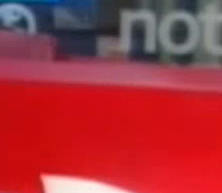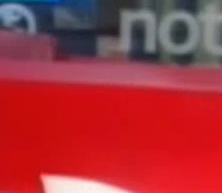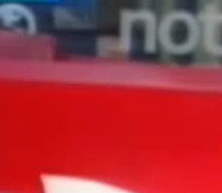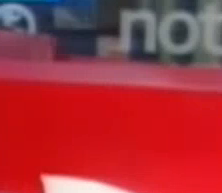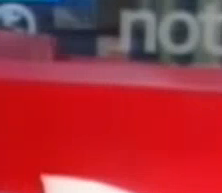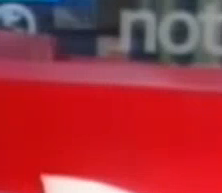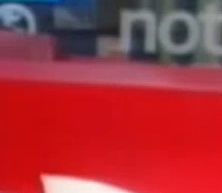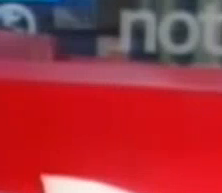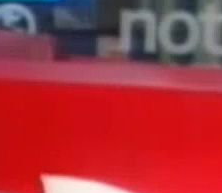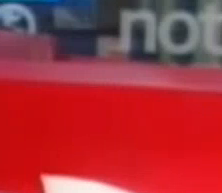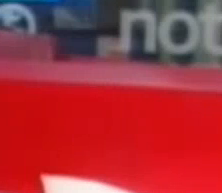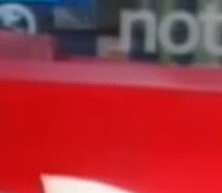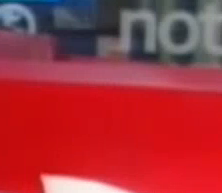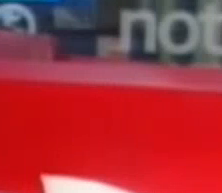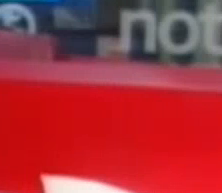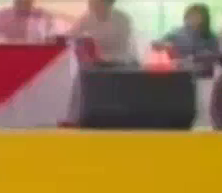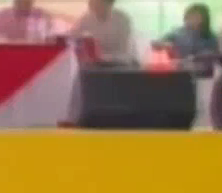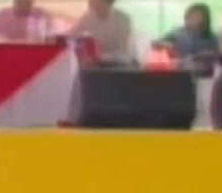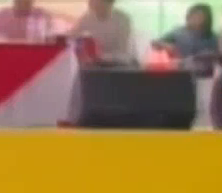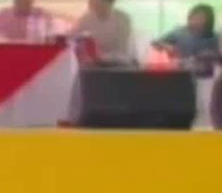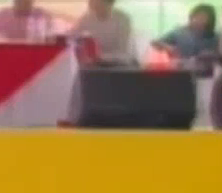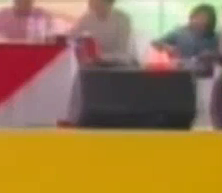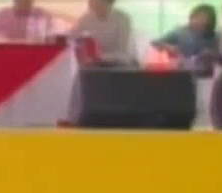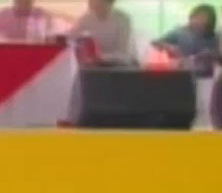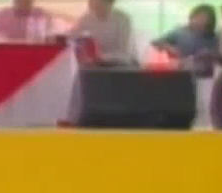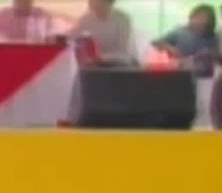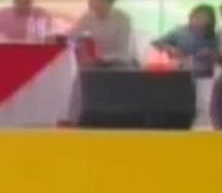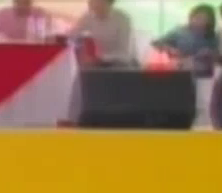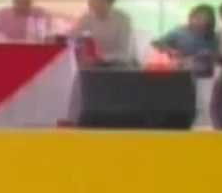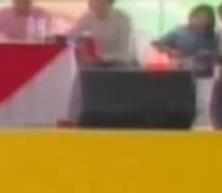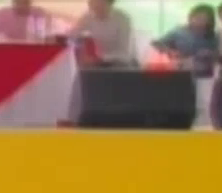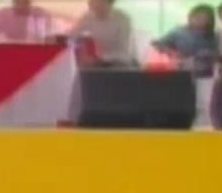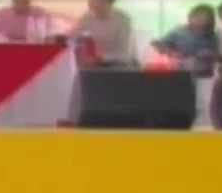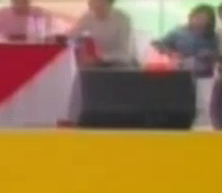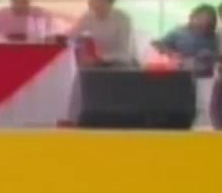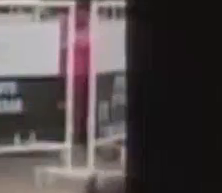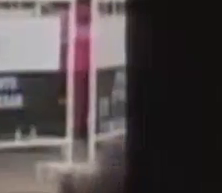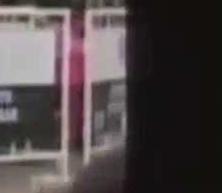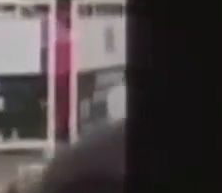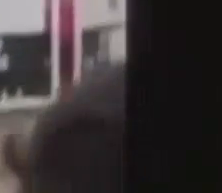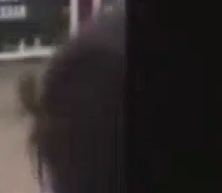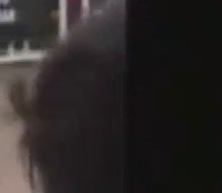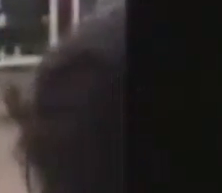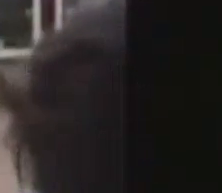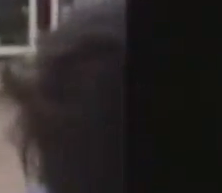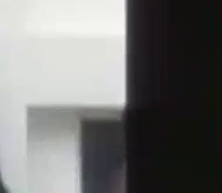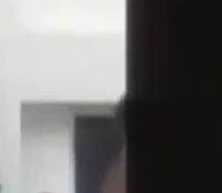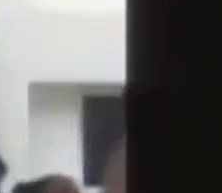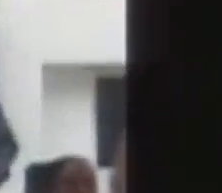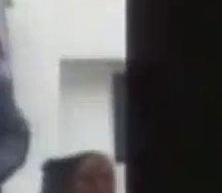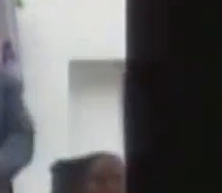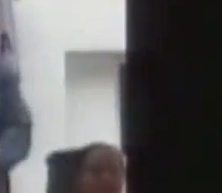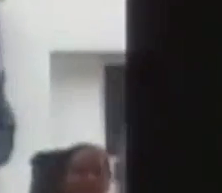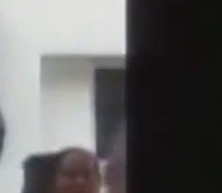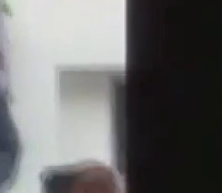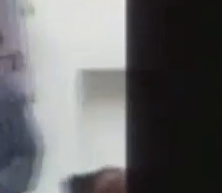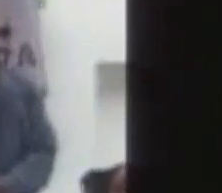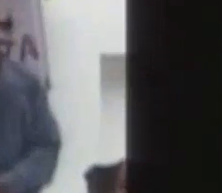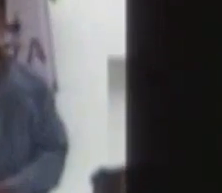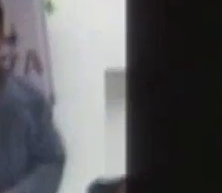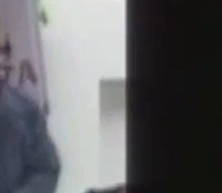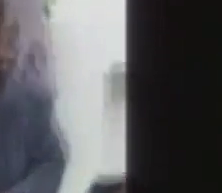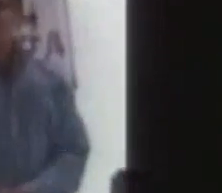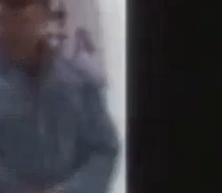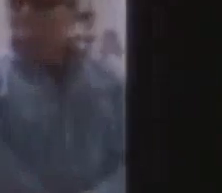vamos a entregar tierras! Un grupo de hombres que dicen ser dueños de tierras en Sabanas de San Ángel, Magdalena y San Alberto Cesar ha recibido el apoyo del presidente